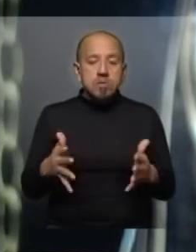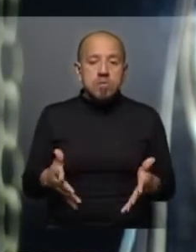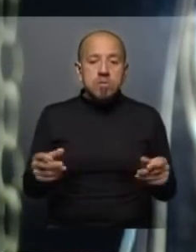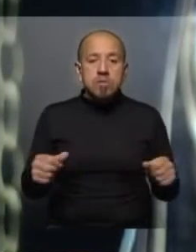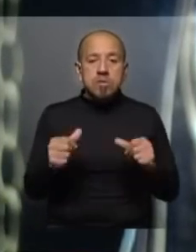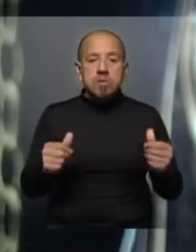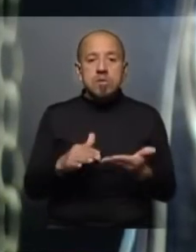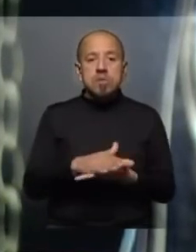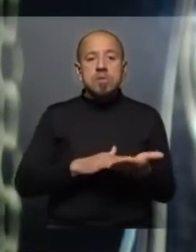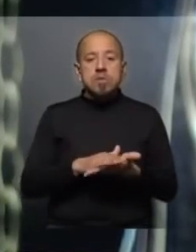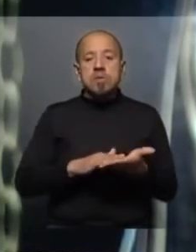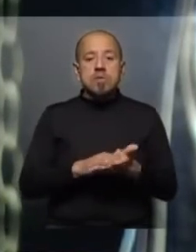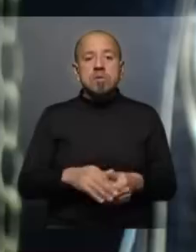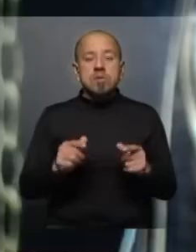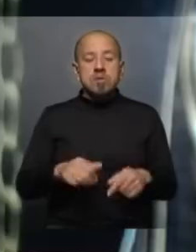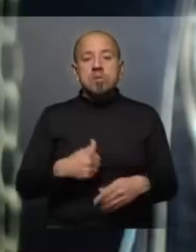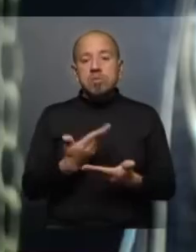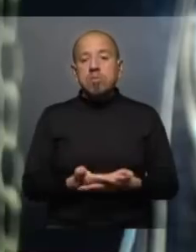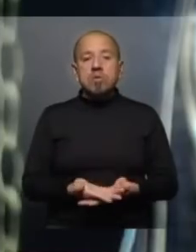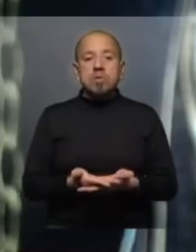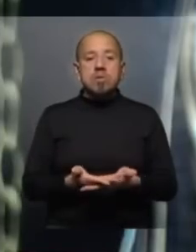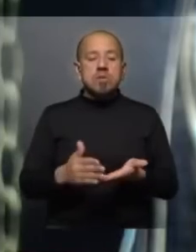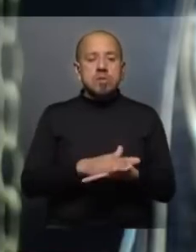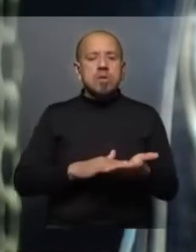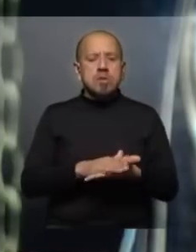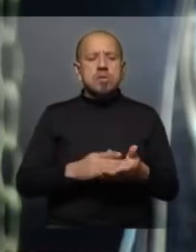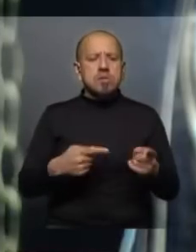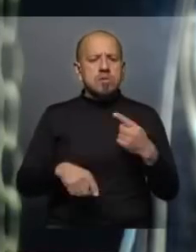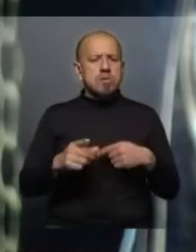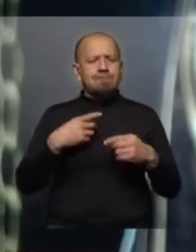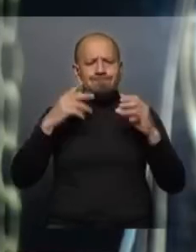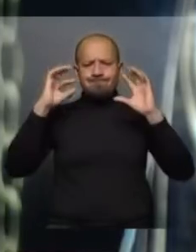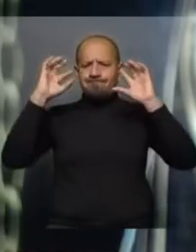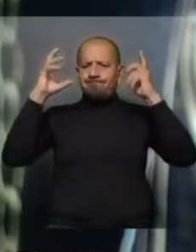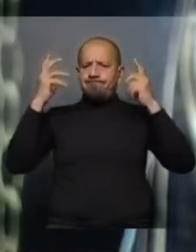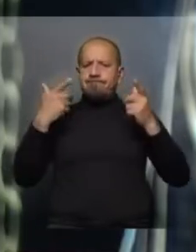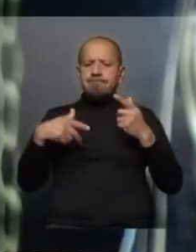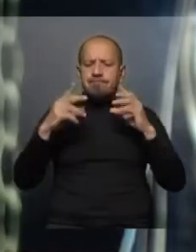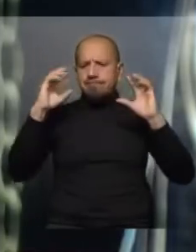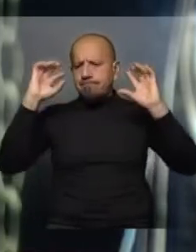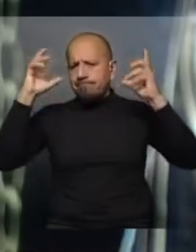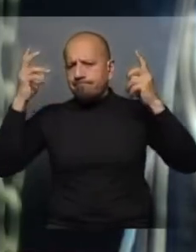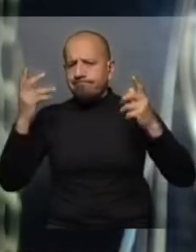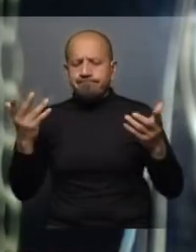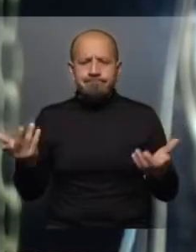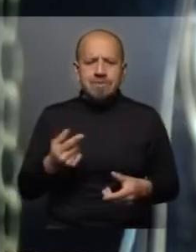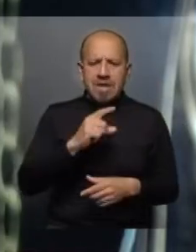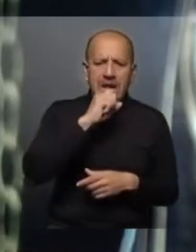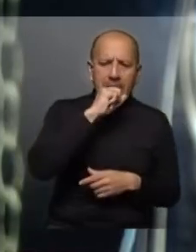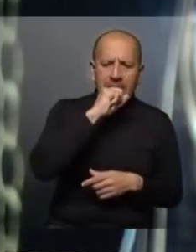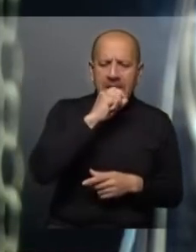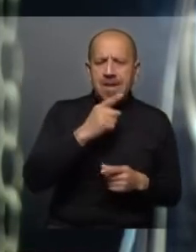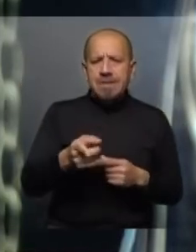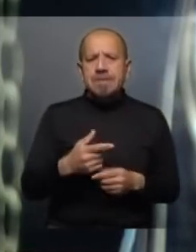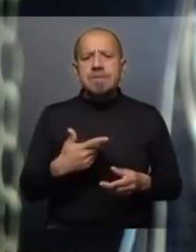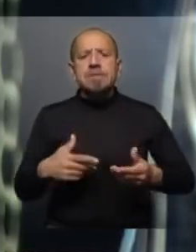presidente de la república hasta ahora no ha propuesto a nadie Entonces yo creo que están muy enojados con esa situación muy enojados porque ellos quieren